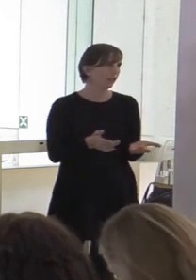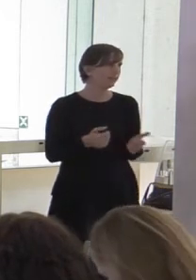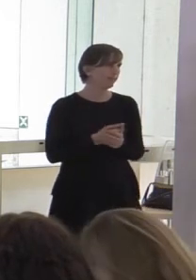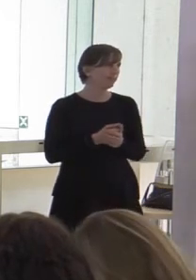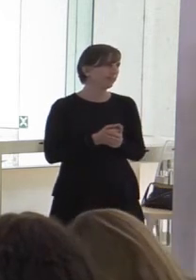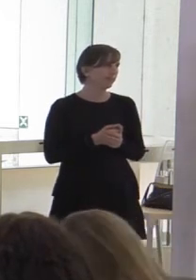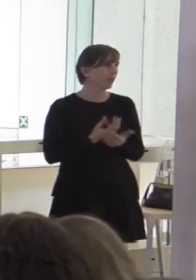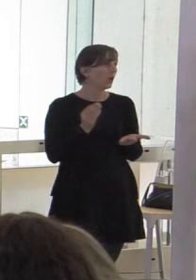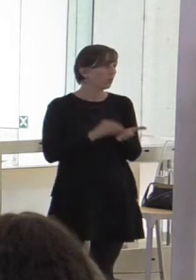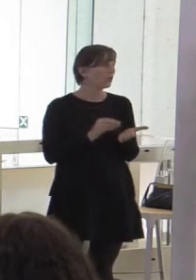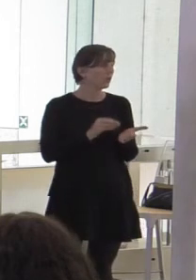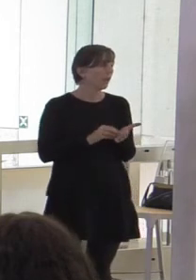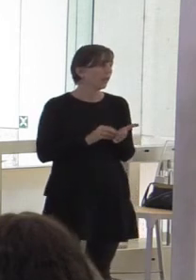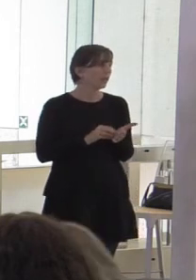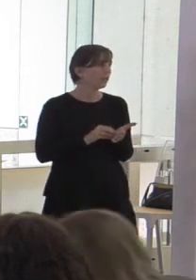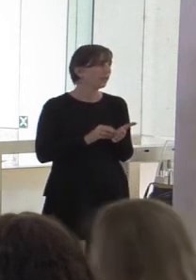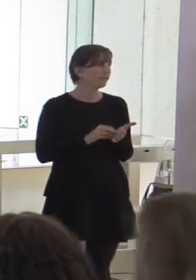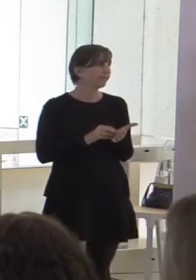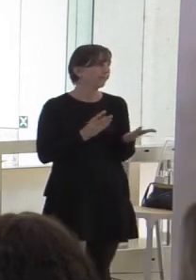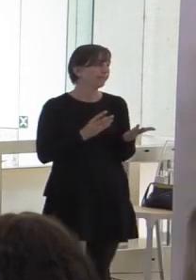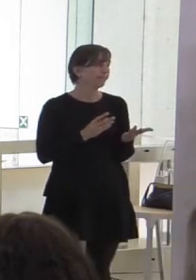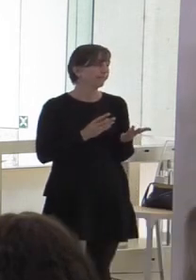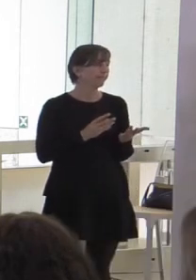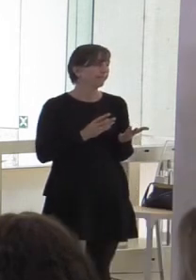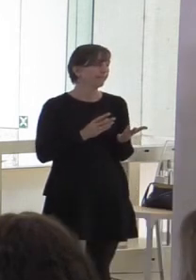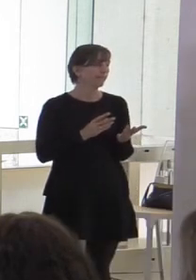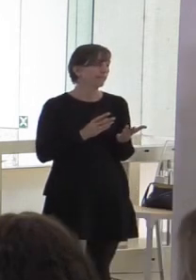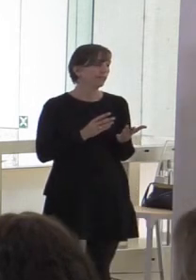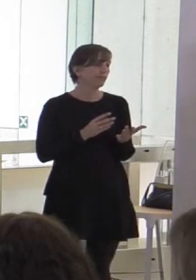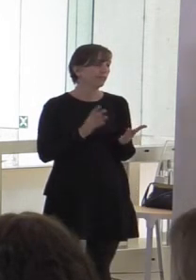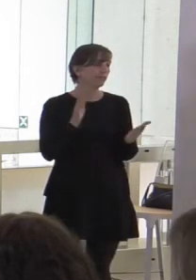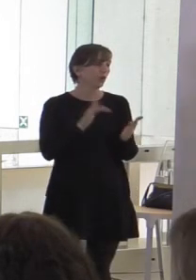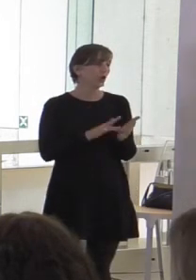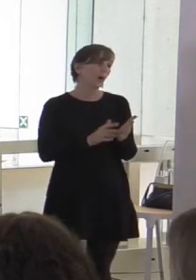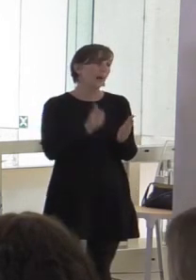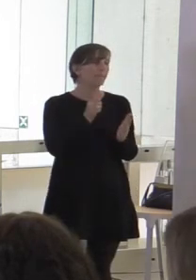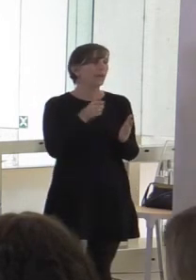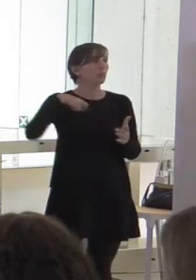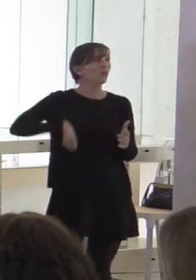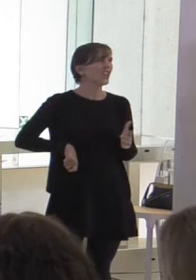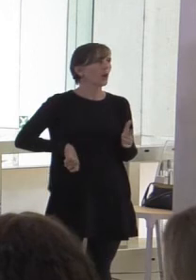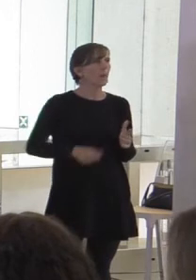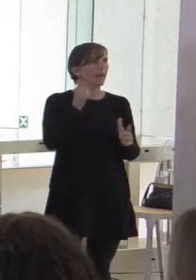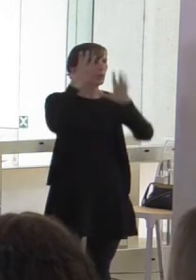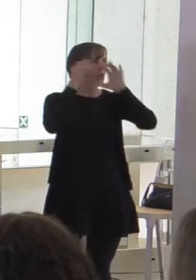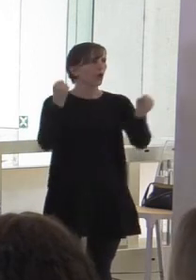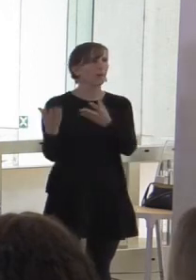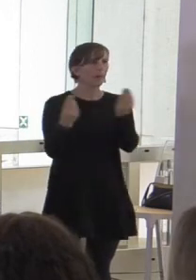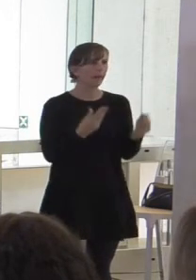sí que ocurre a veces. Muchas veces nos encontramos con un burócrata más que con un profesional, en algunos